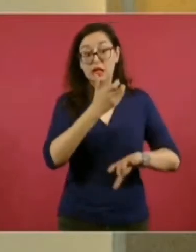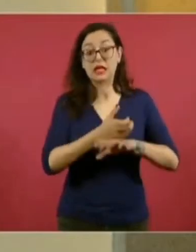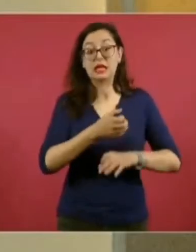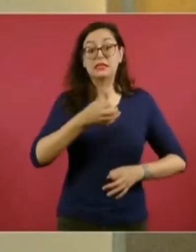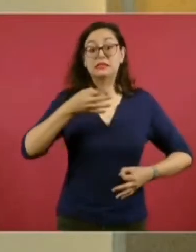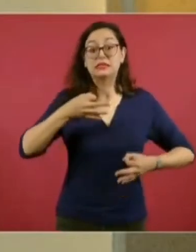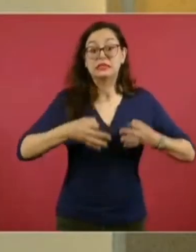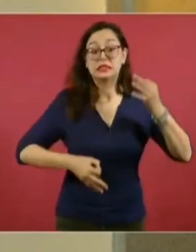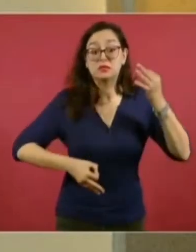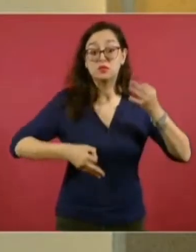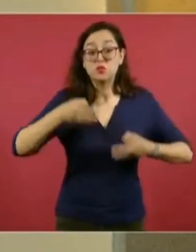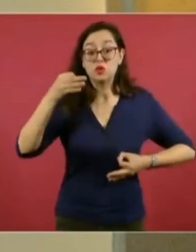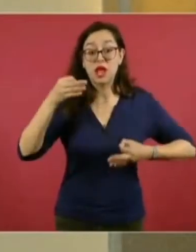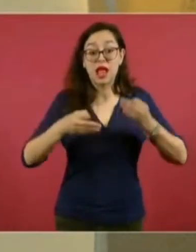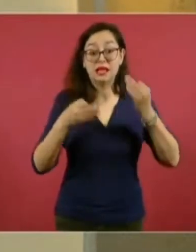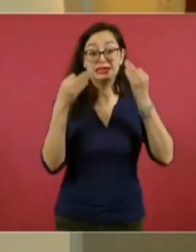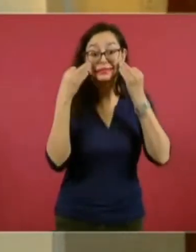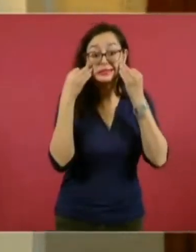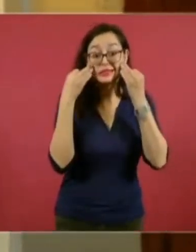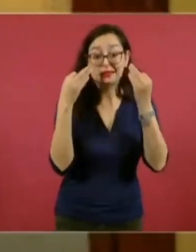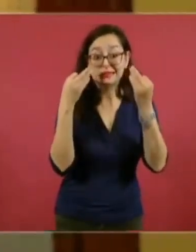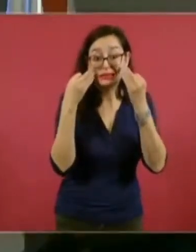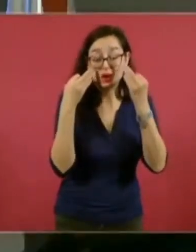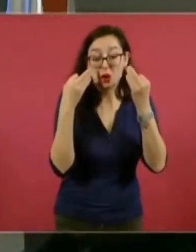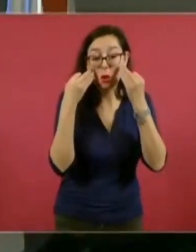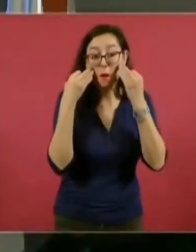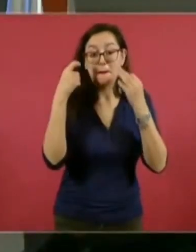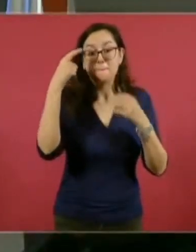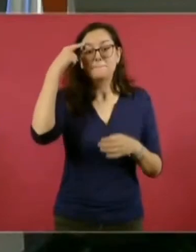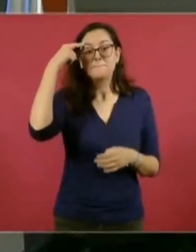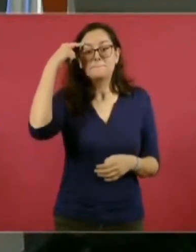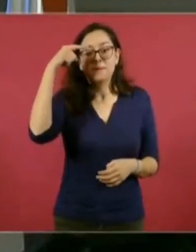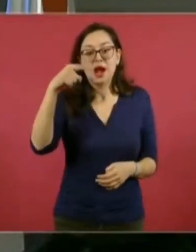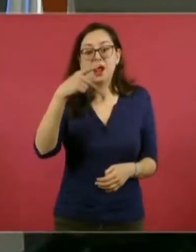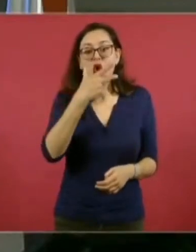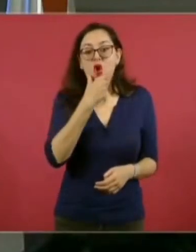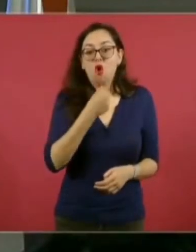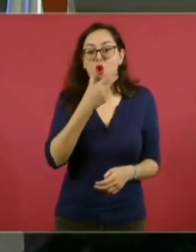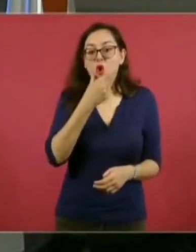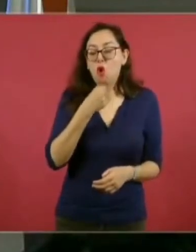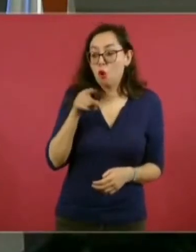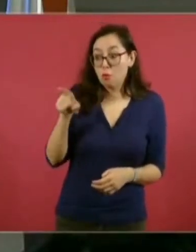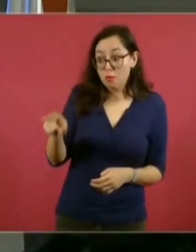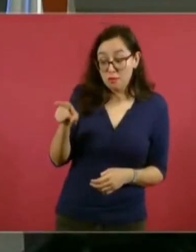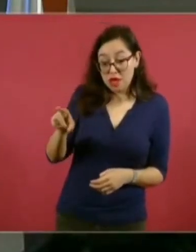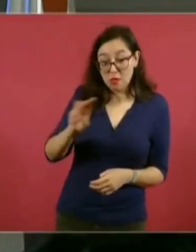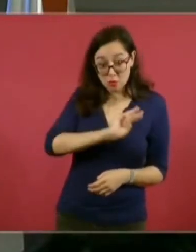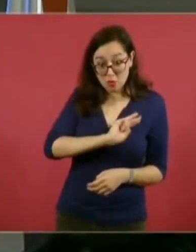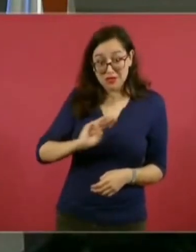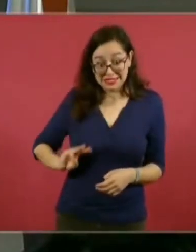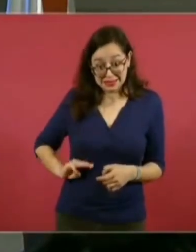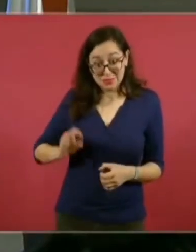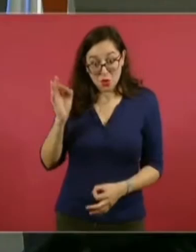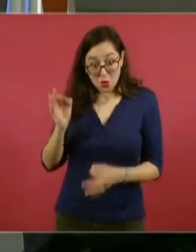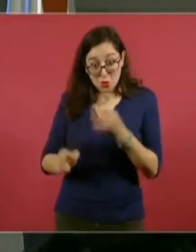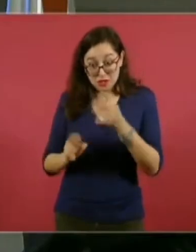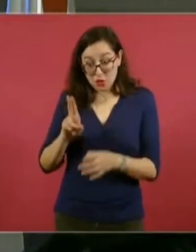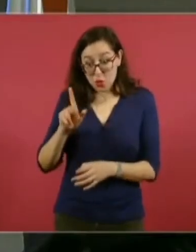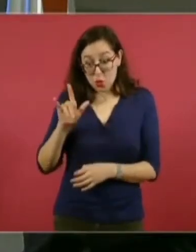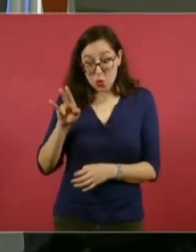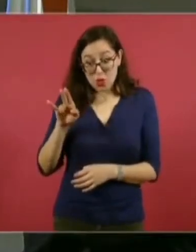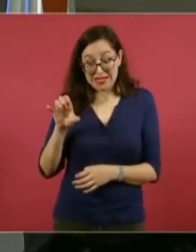para defender la solicitud de asilo del juez municipal Ulises Bernabé,